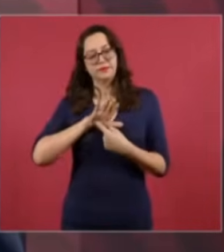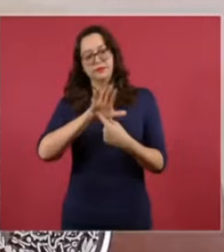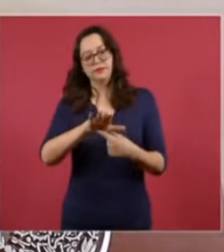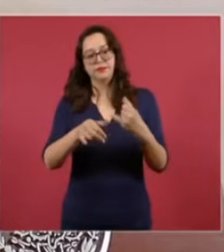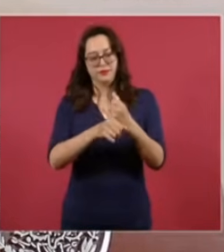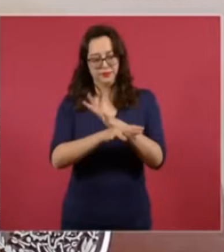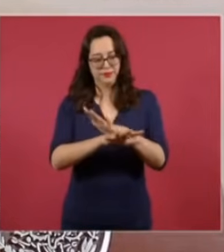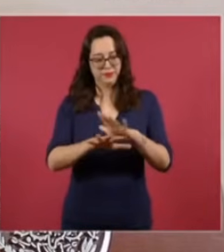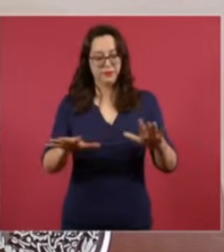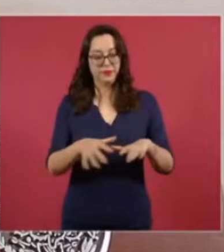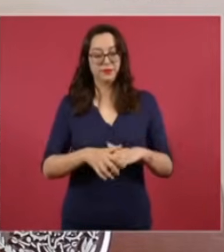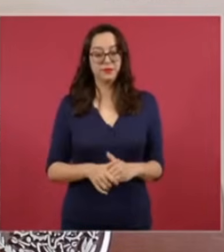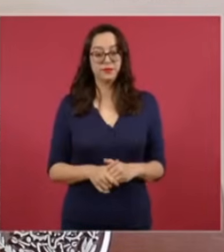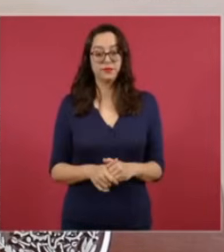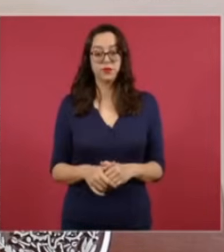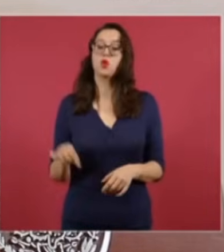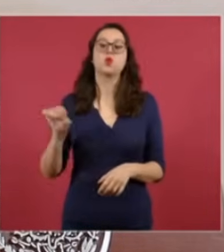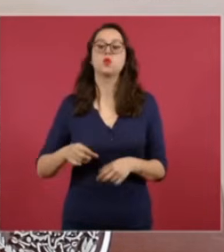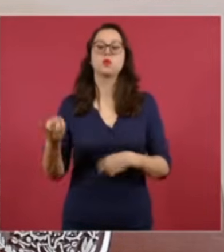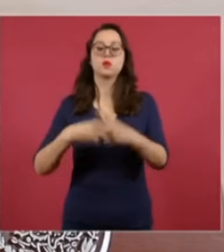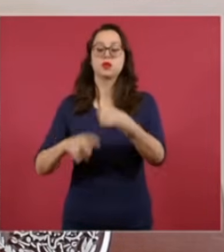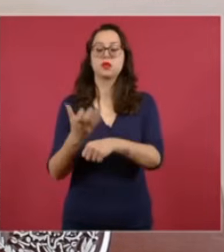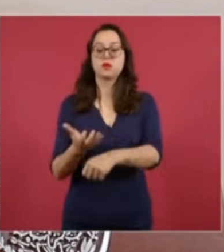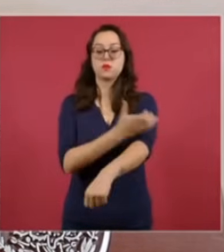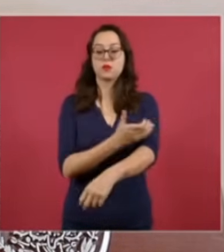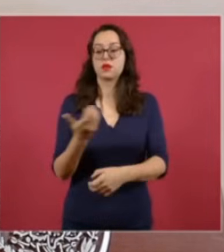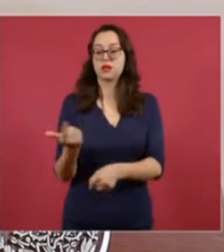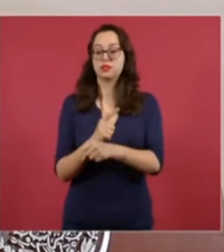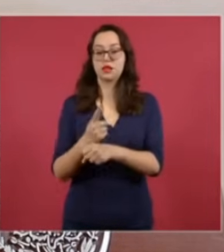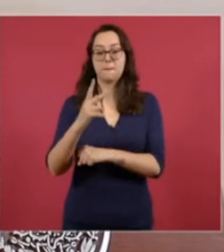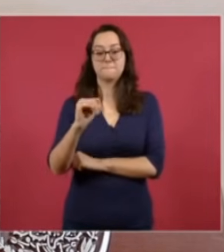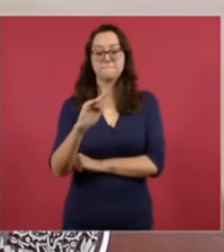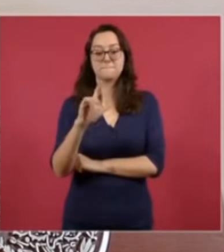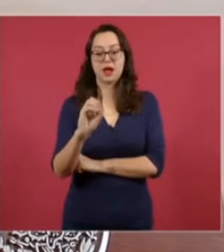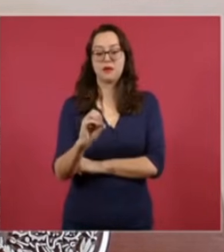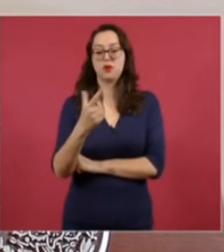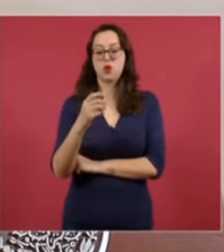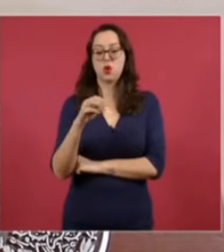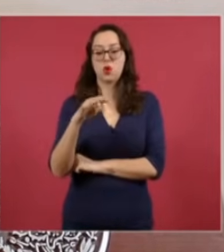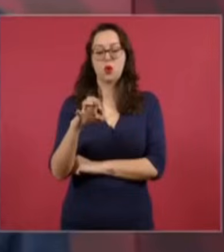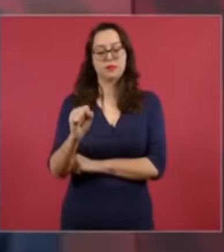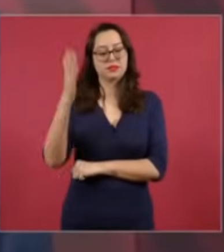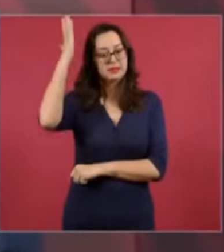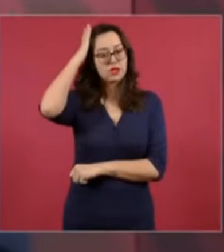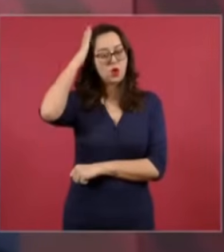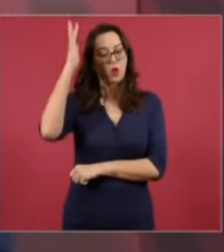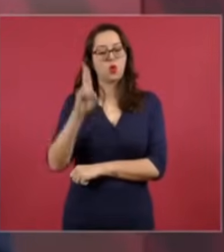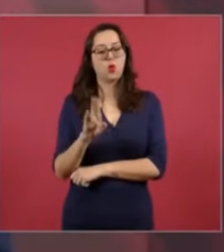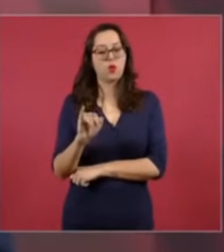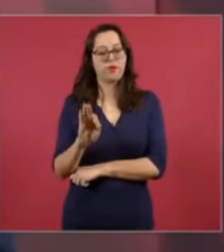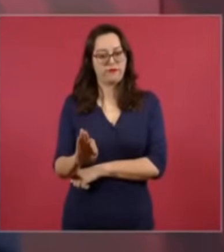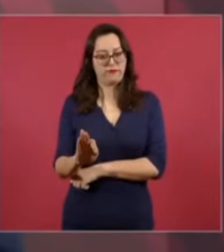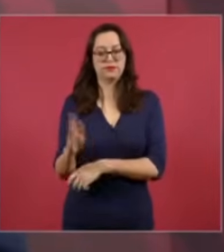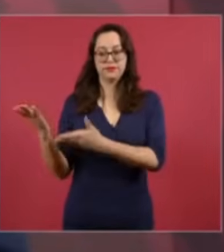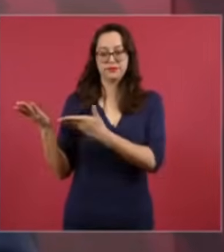que el licenciado Pablo Gómez, que es titular de la Unidad de Inteligencia Financiera, nos